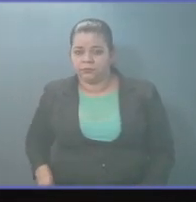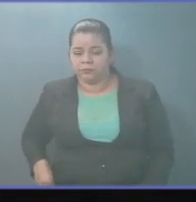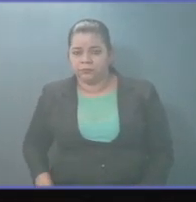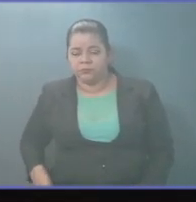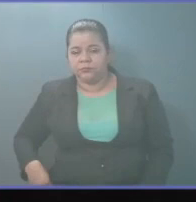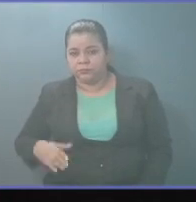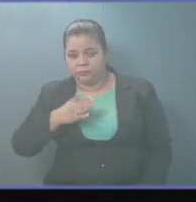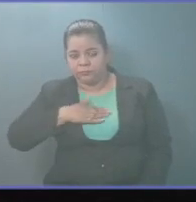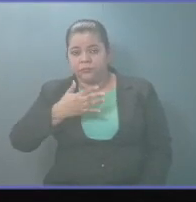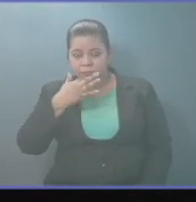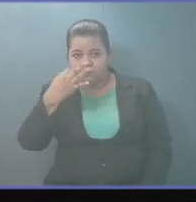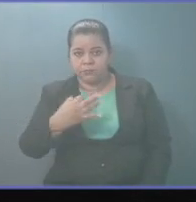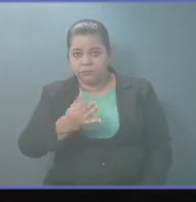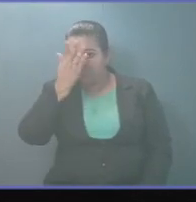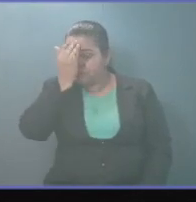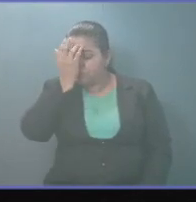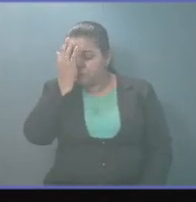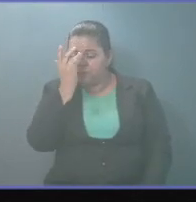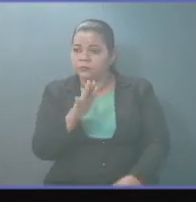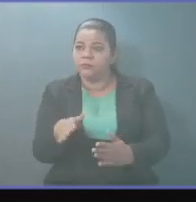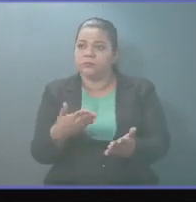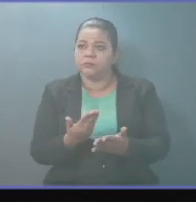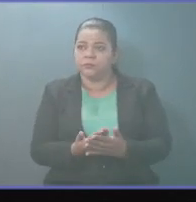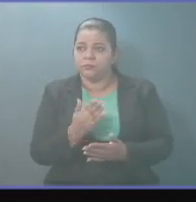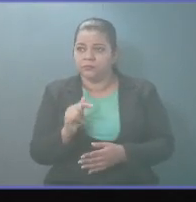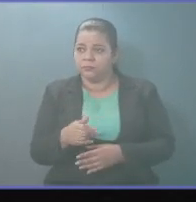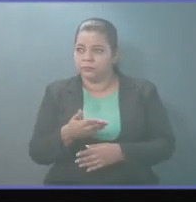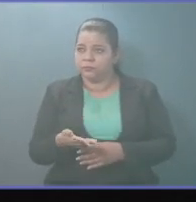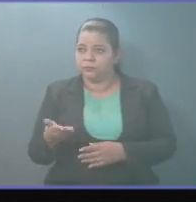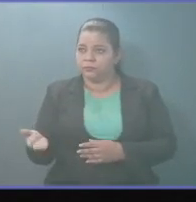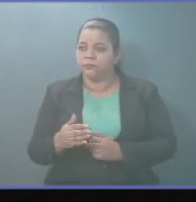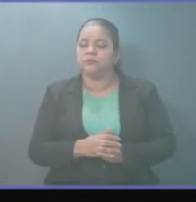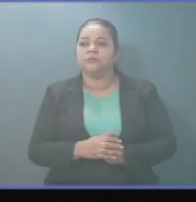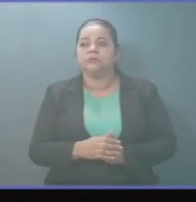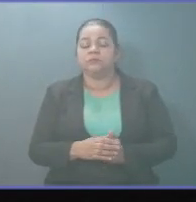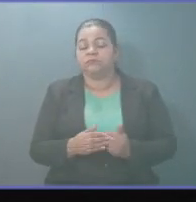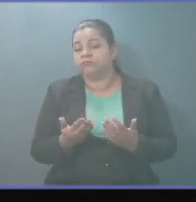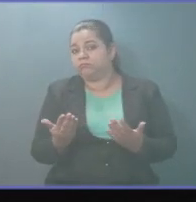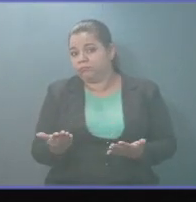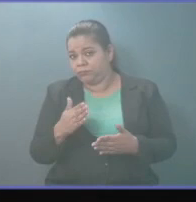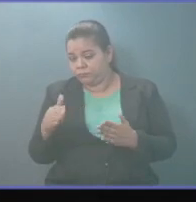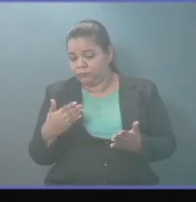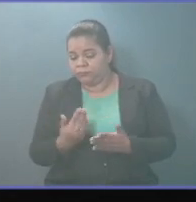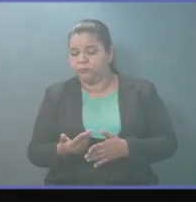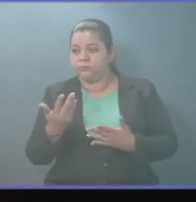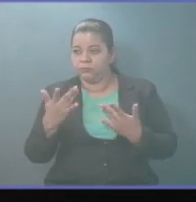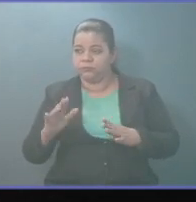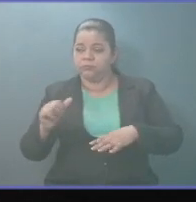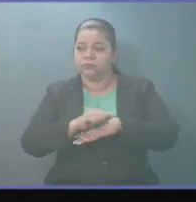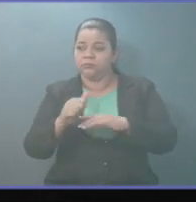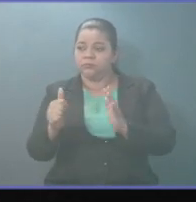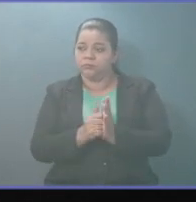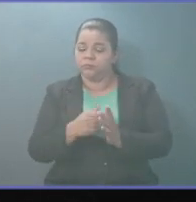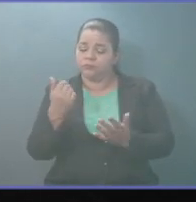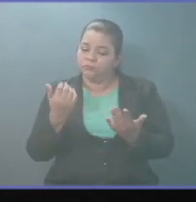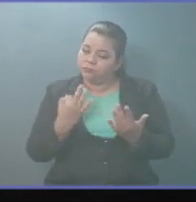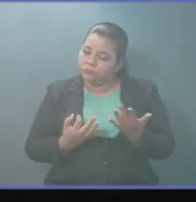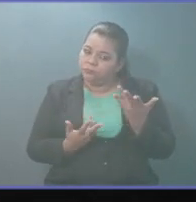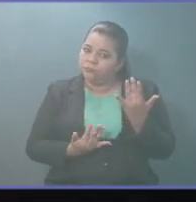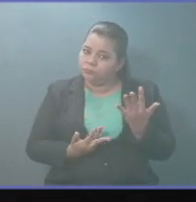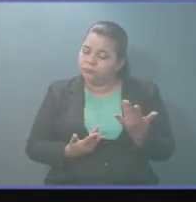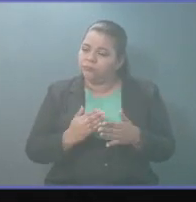ahí ustedes verán qué pueden hacer, ¿verdad? Pero sí, no es justo que tenemos que esperar más para tener